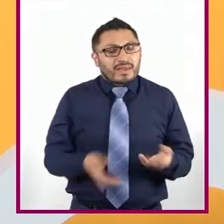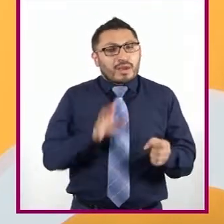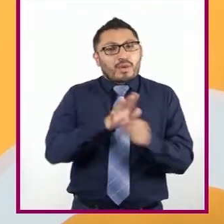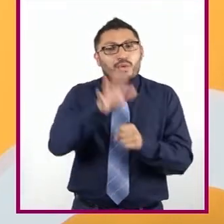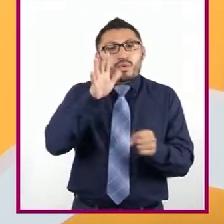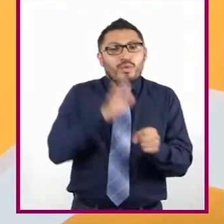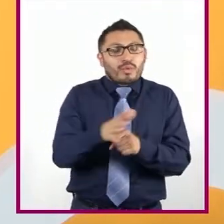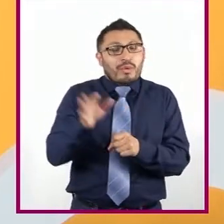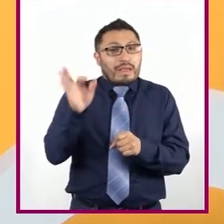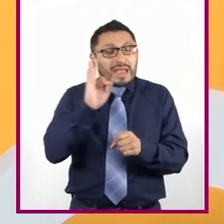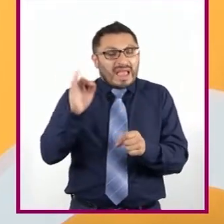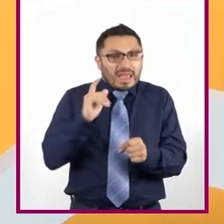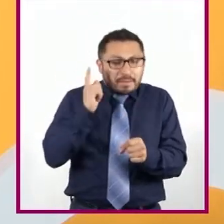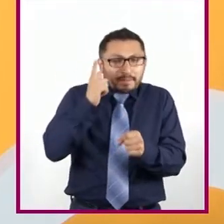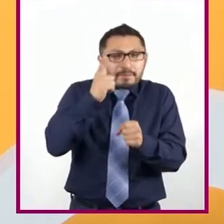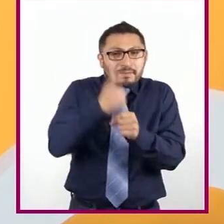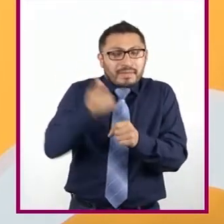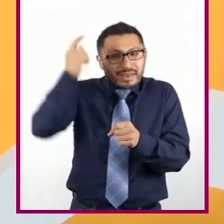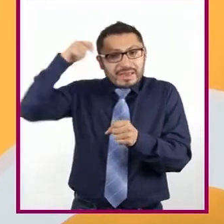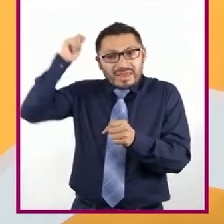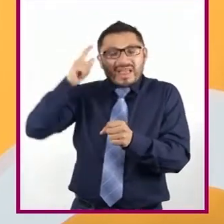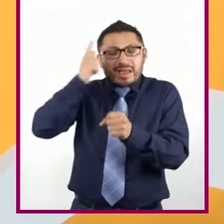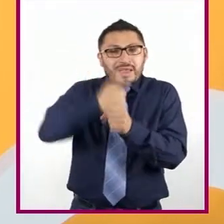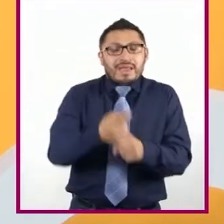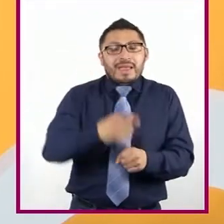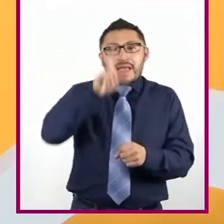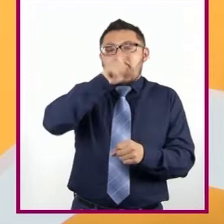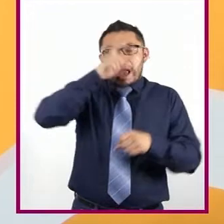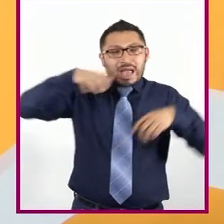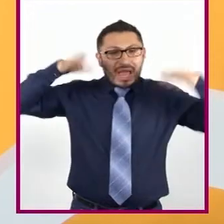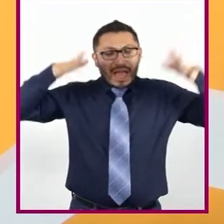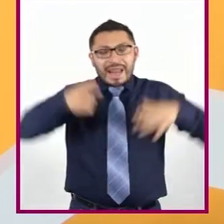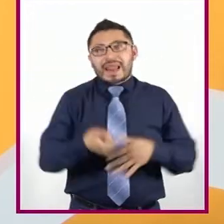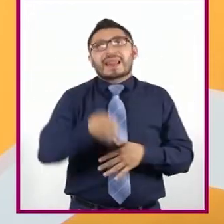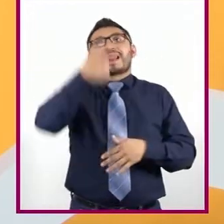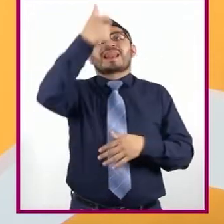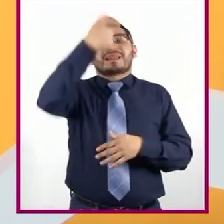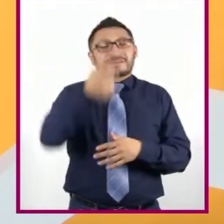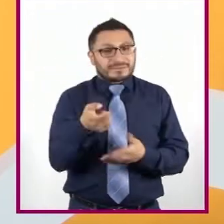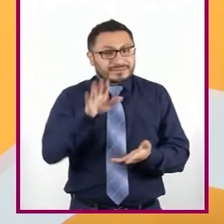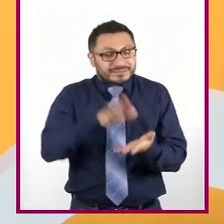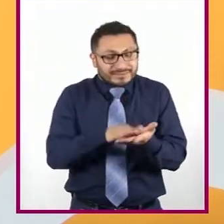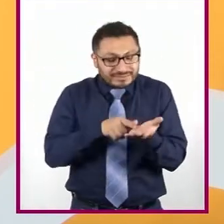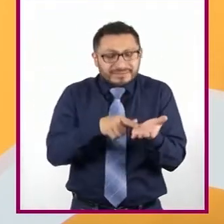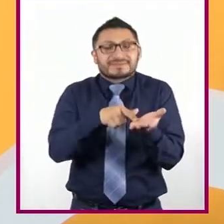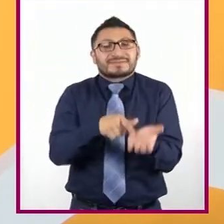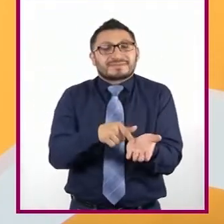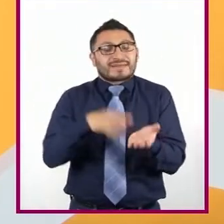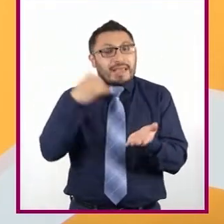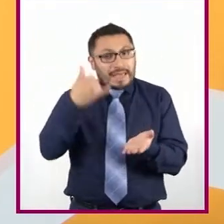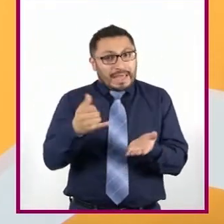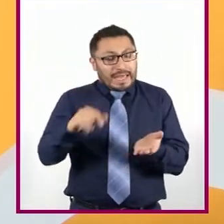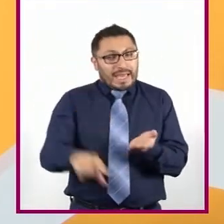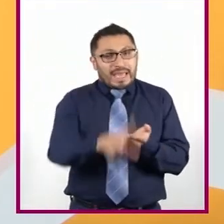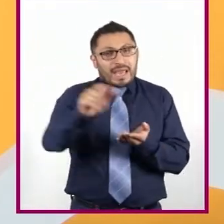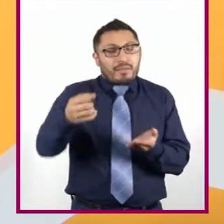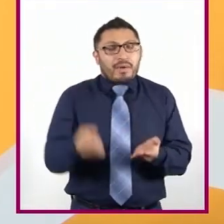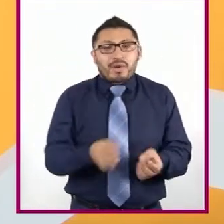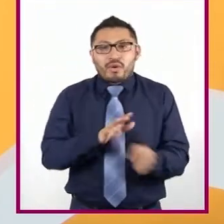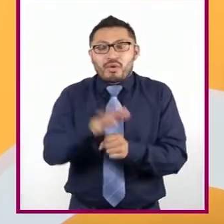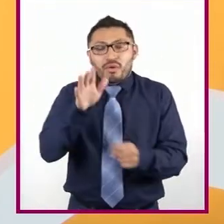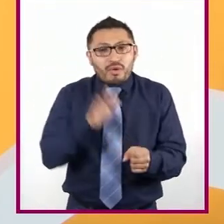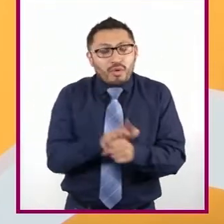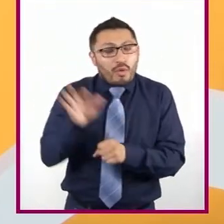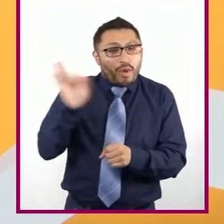es la probabilidad teórica de obtener águila al lanzar una moneda y, posteriormente, cuál es la